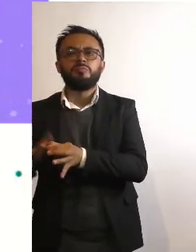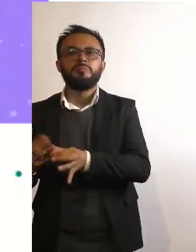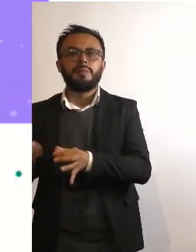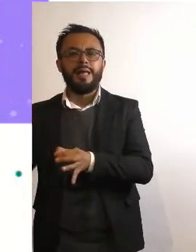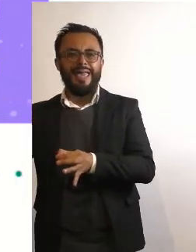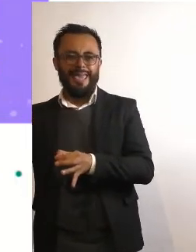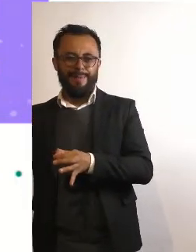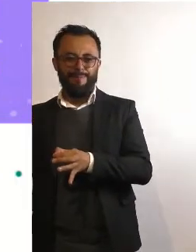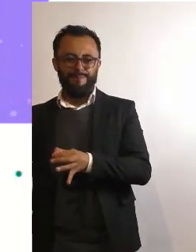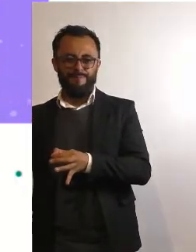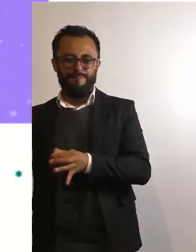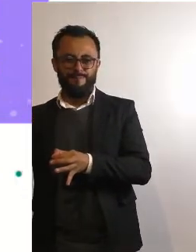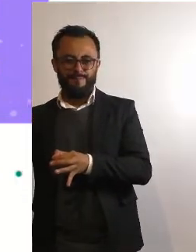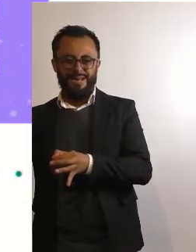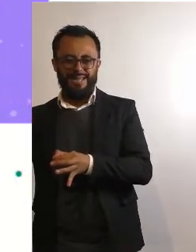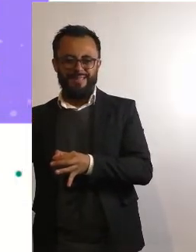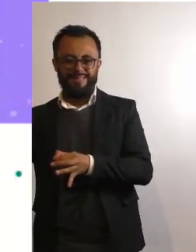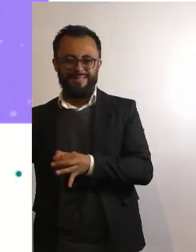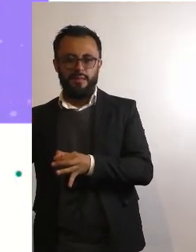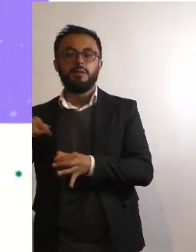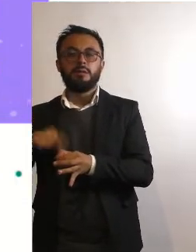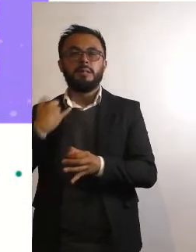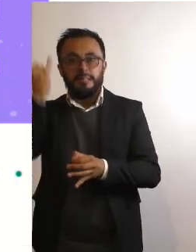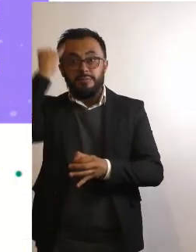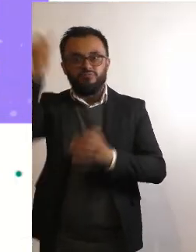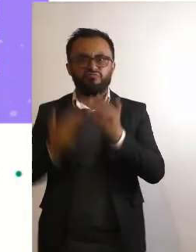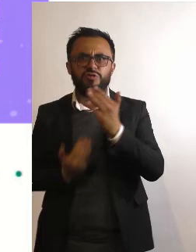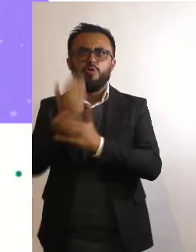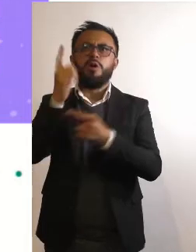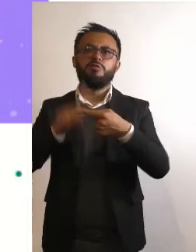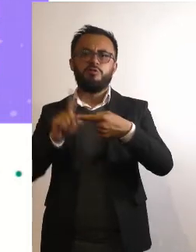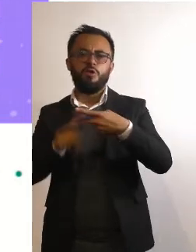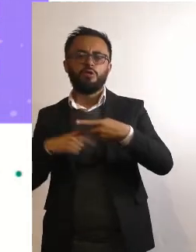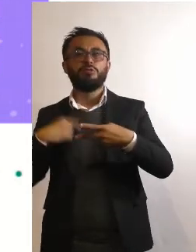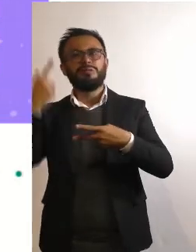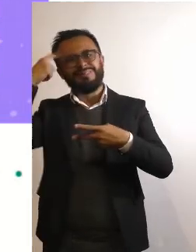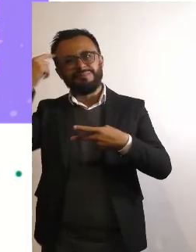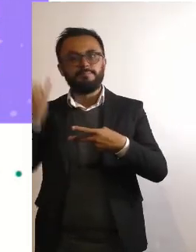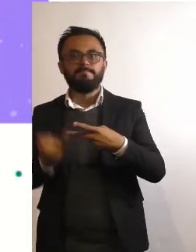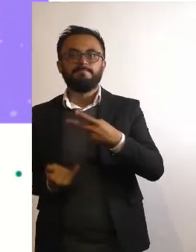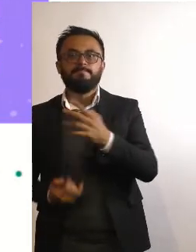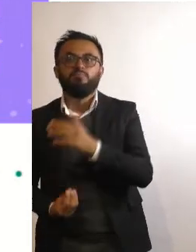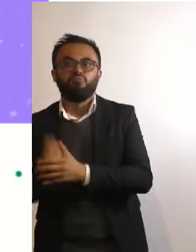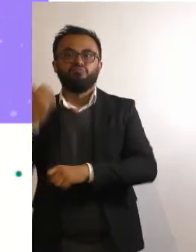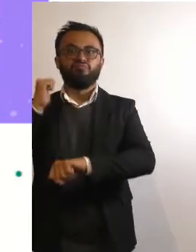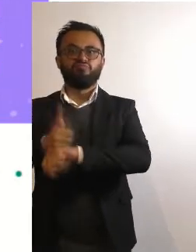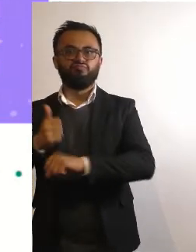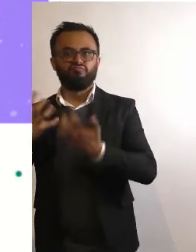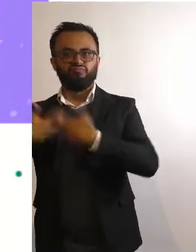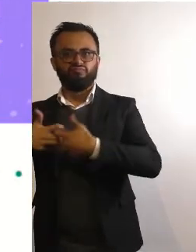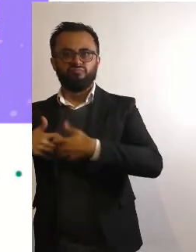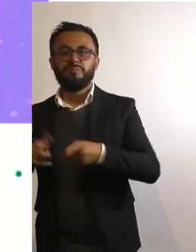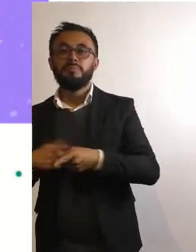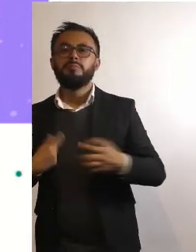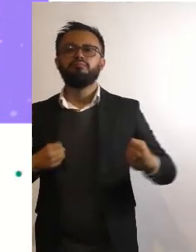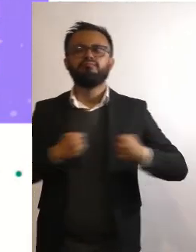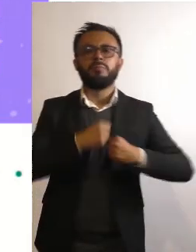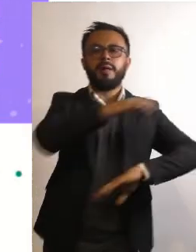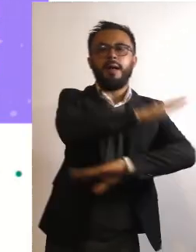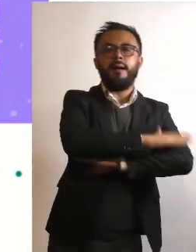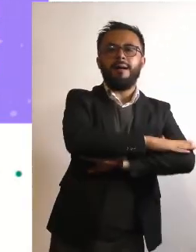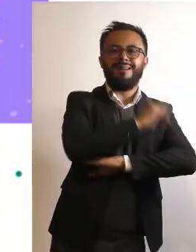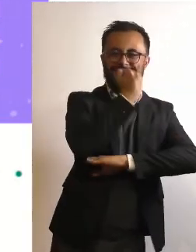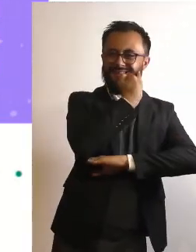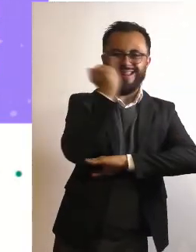emprendimiento. Hemos trabajado en conjunto con la Embajada de Israel, donó un fondo para la compra de tecnología